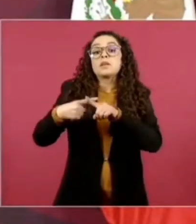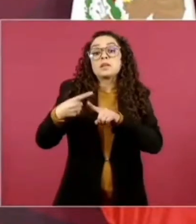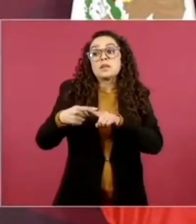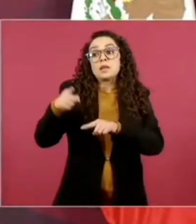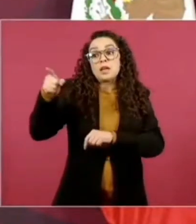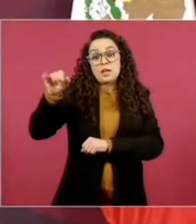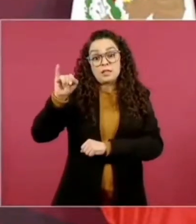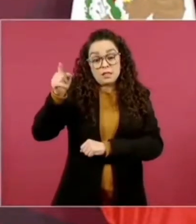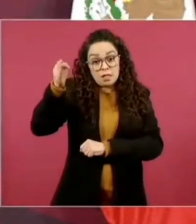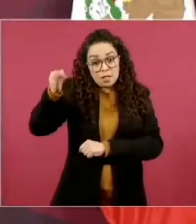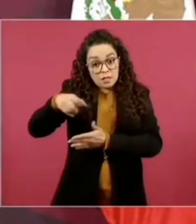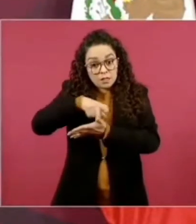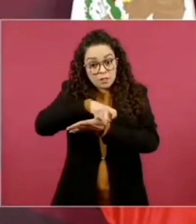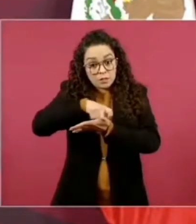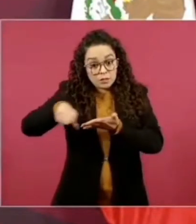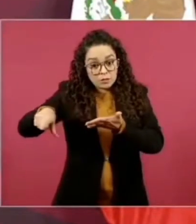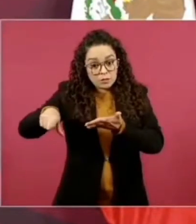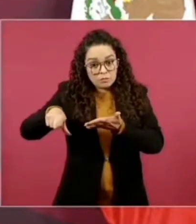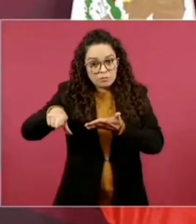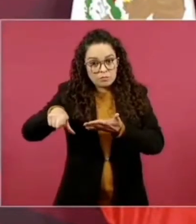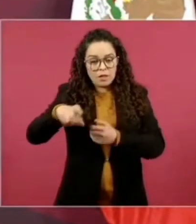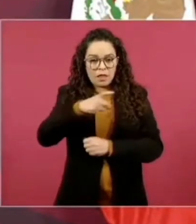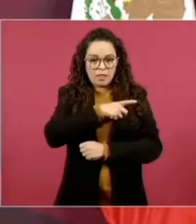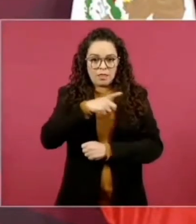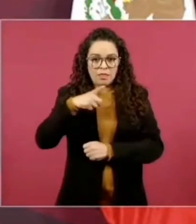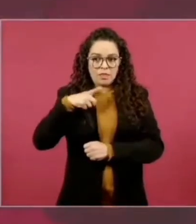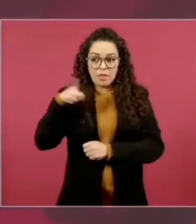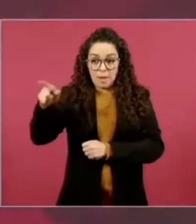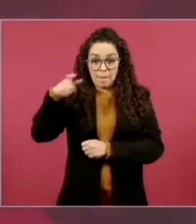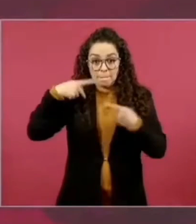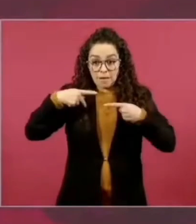que fuese mexicano primero, que fuese una